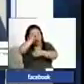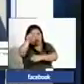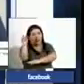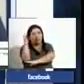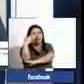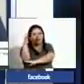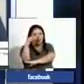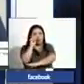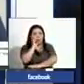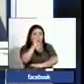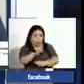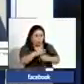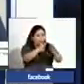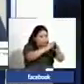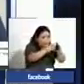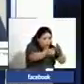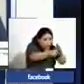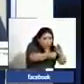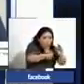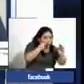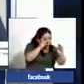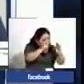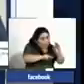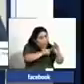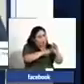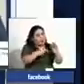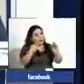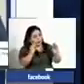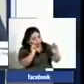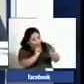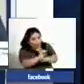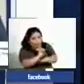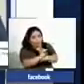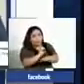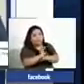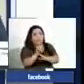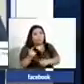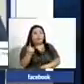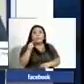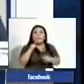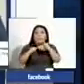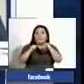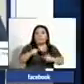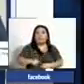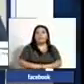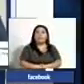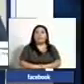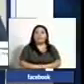estables y en cuarentena domiciliar, siguiendo todas las medidas pues, dictadas por las autoridades.